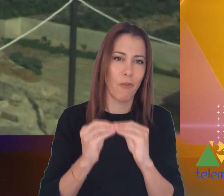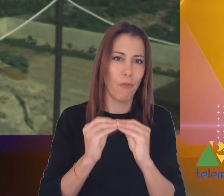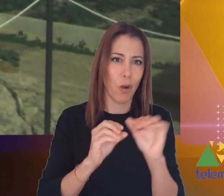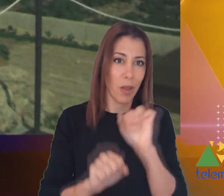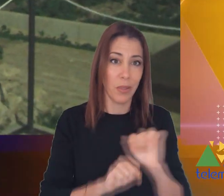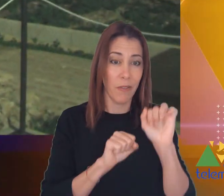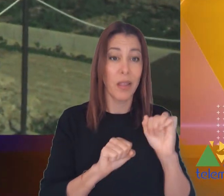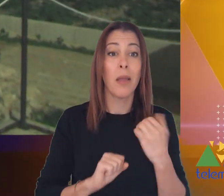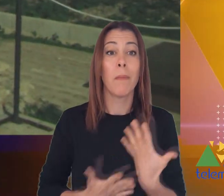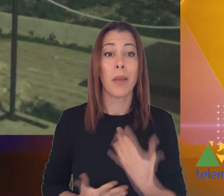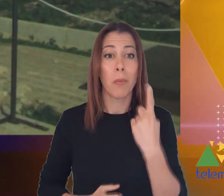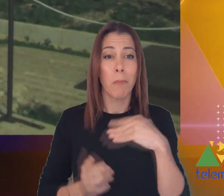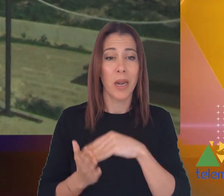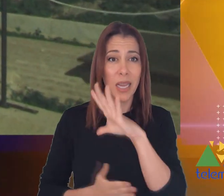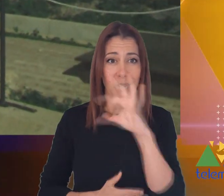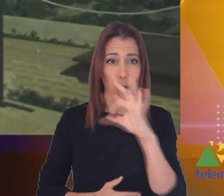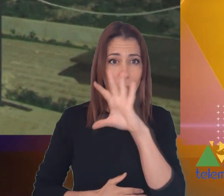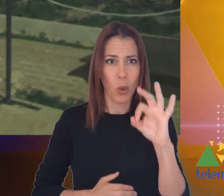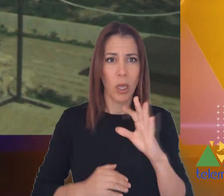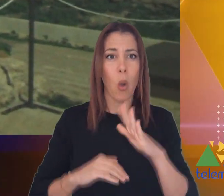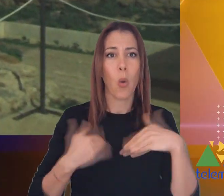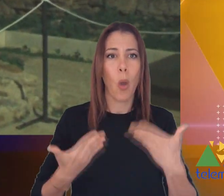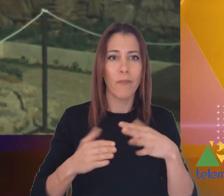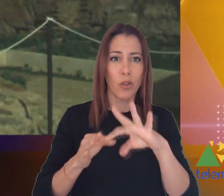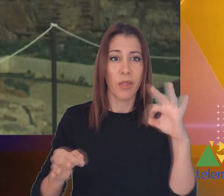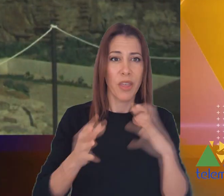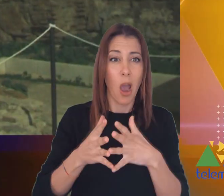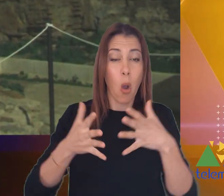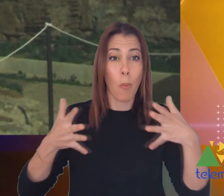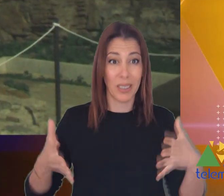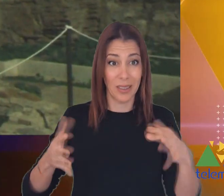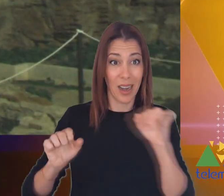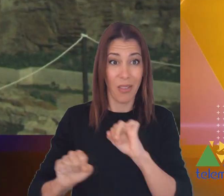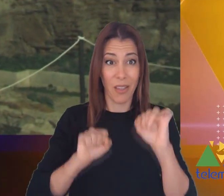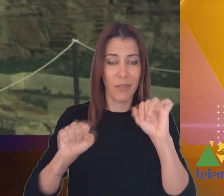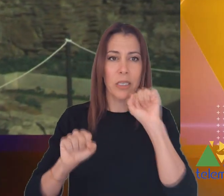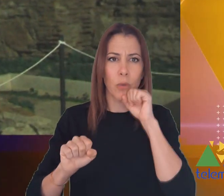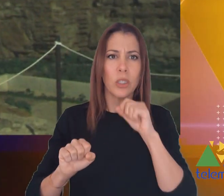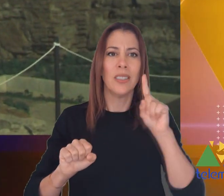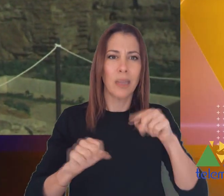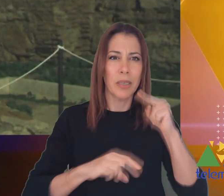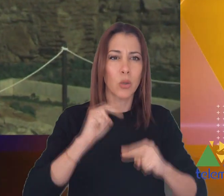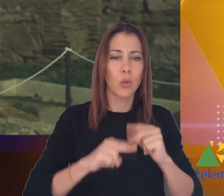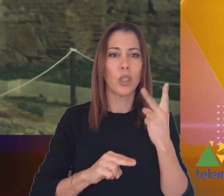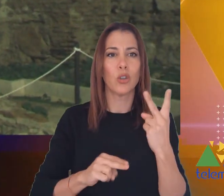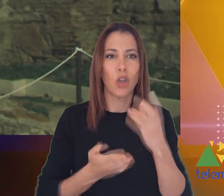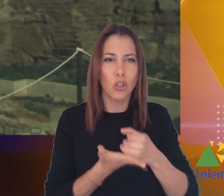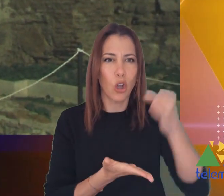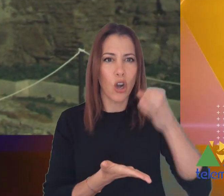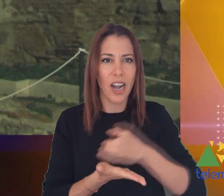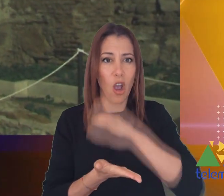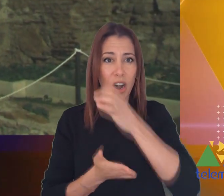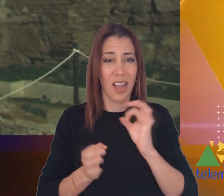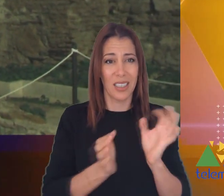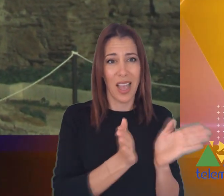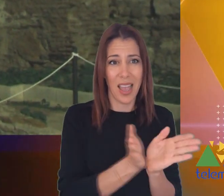en 1550, cuando se decide aumentar las defensas de Motril, se construyen dos torreones en las esquinas de la